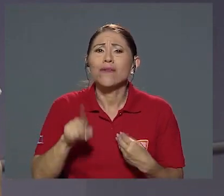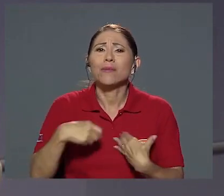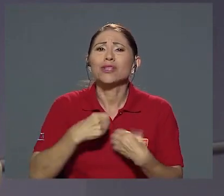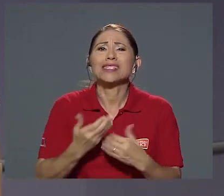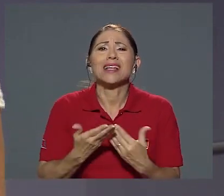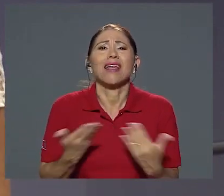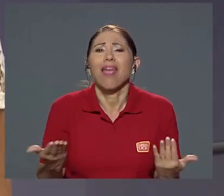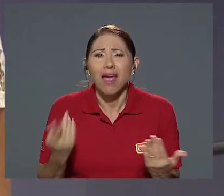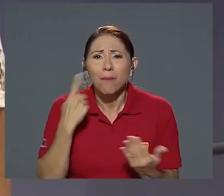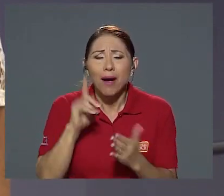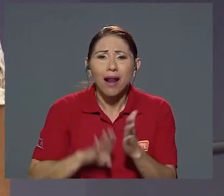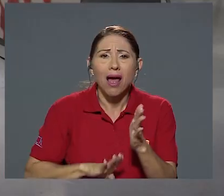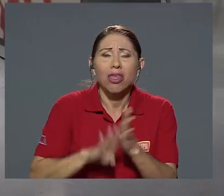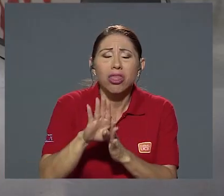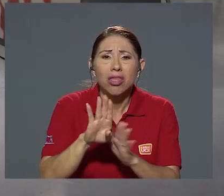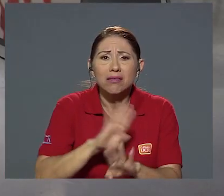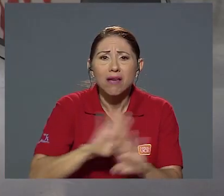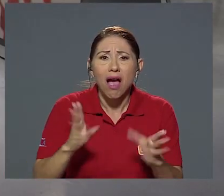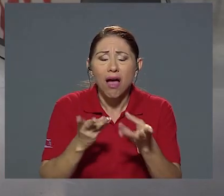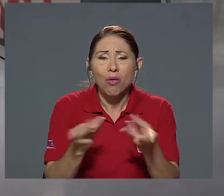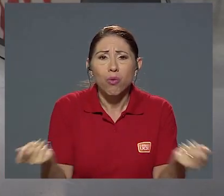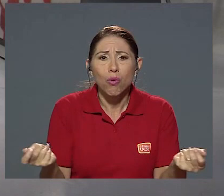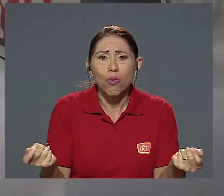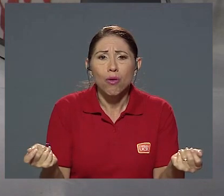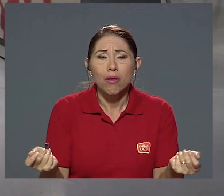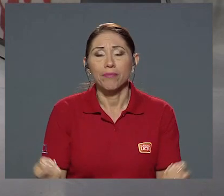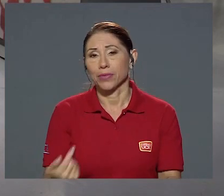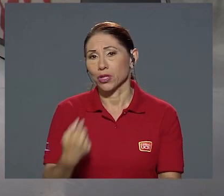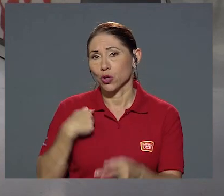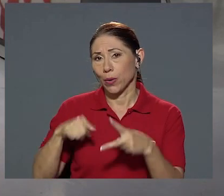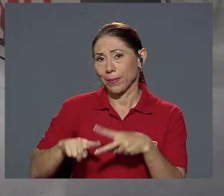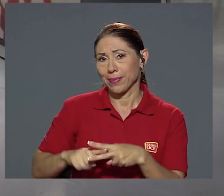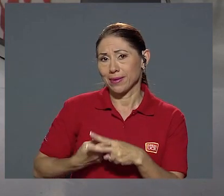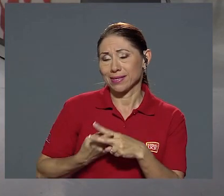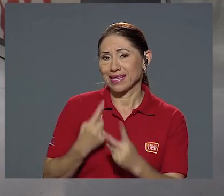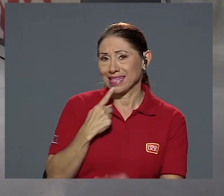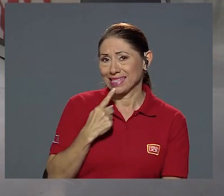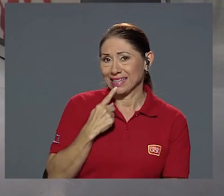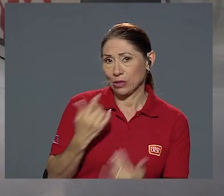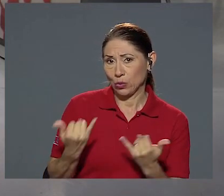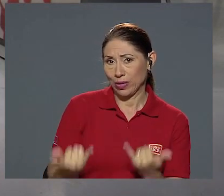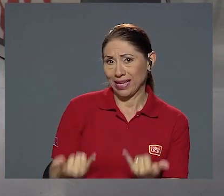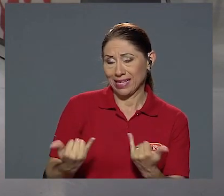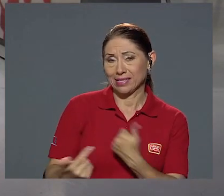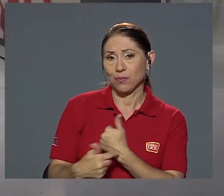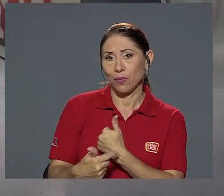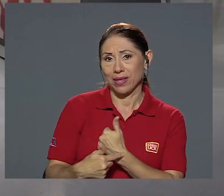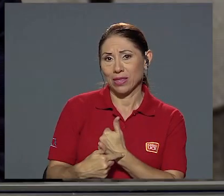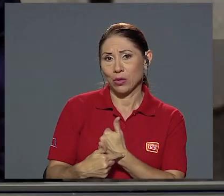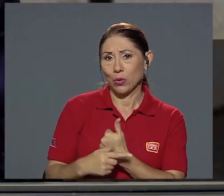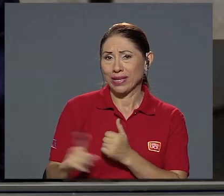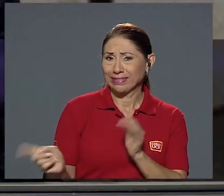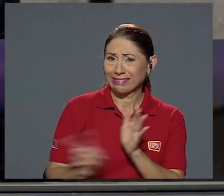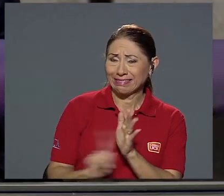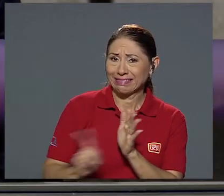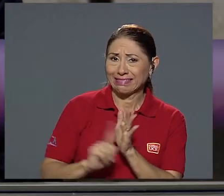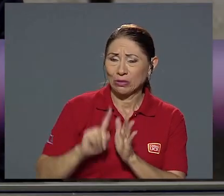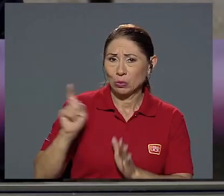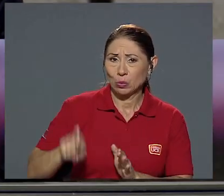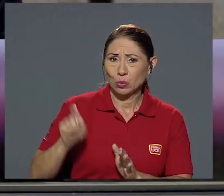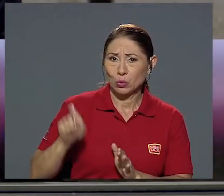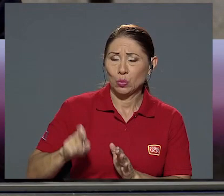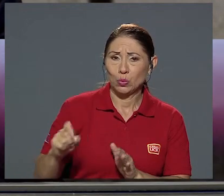salir de esto? Yo empezaría por señalar que, de nuevo, en este momento la tarea